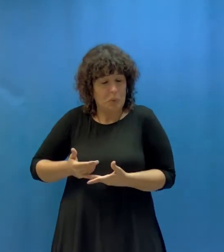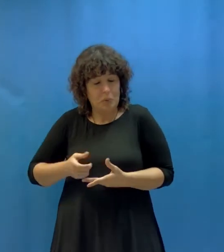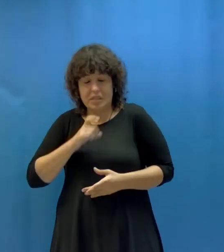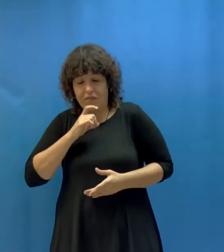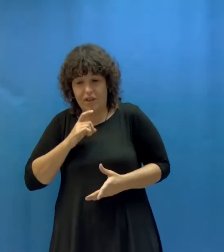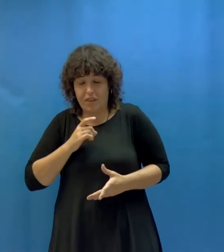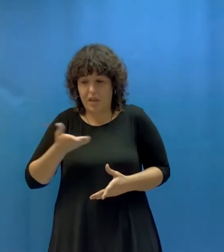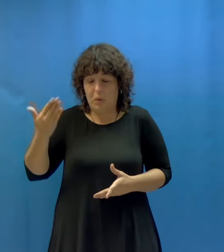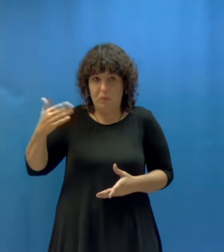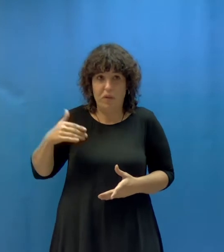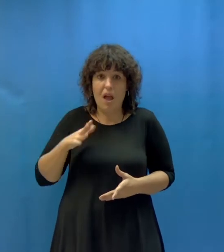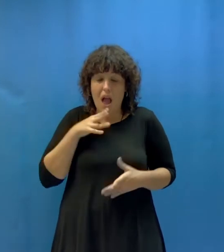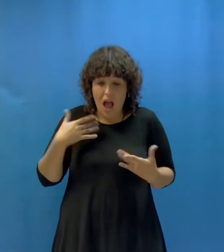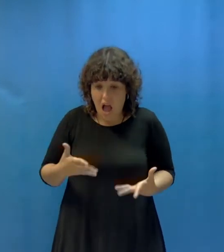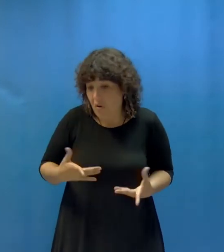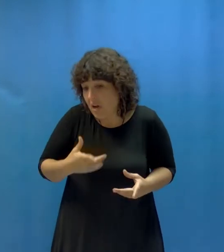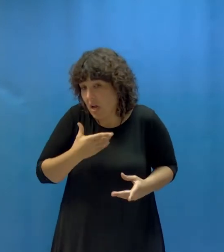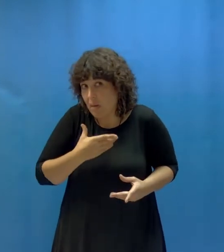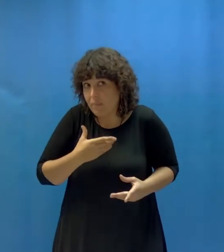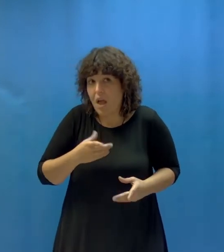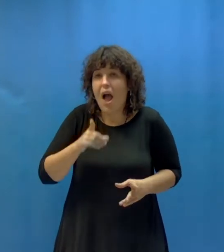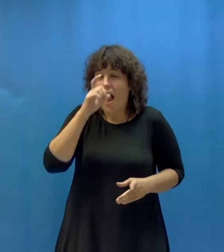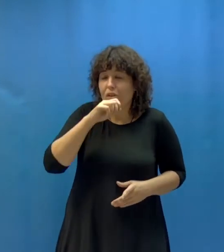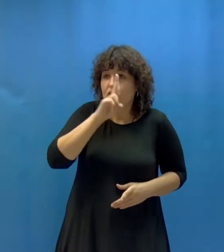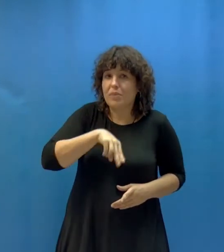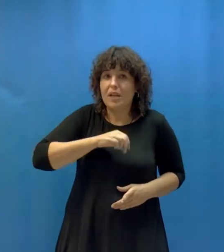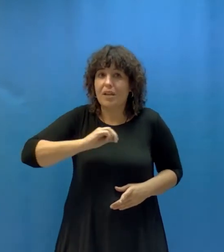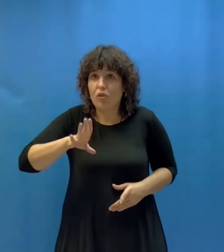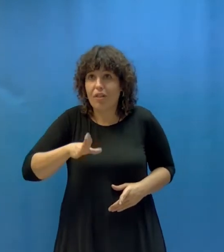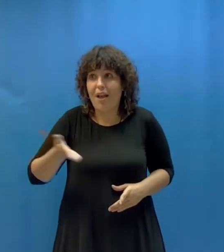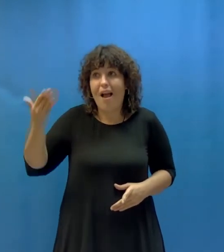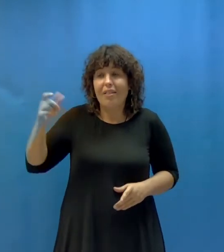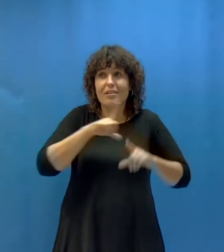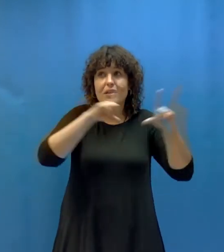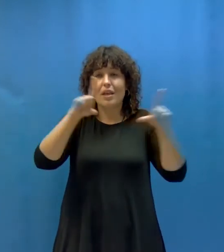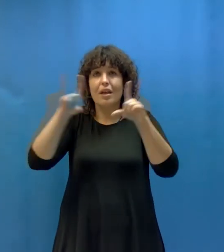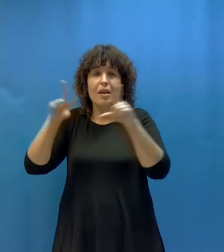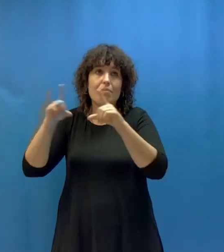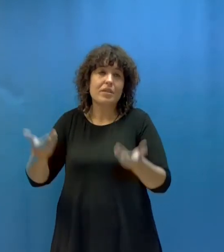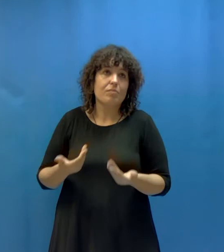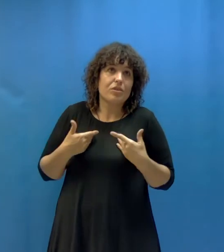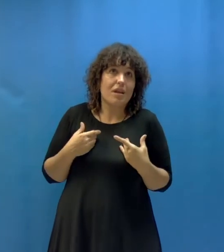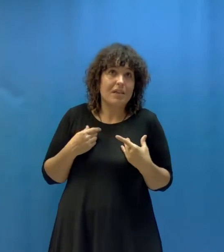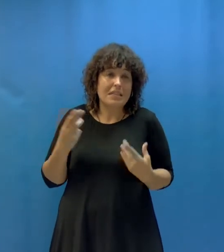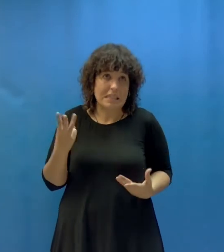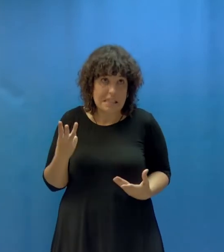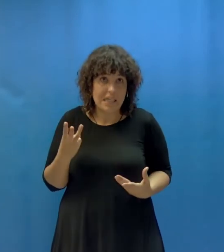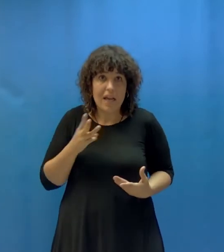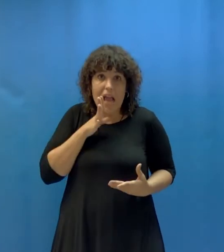más fácil porque antes del 2014 había una UTE y eran responsables 3 empresas. Es por saber si hay alguna actuación. Gracias.